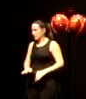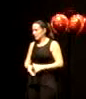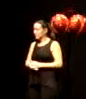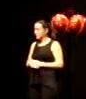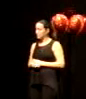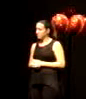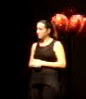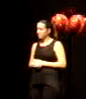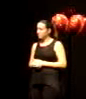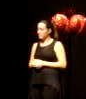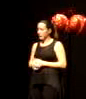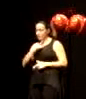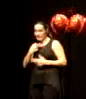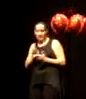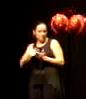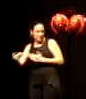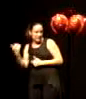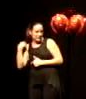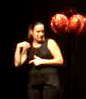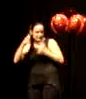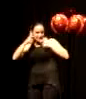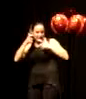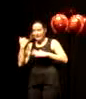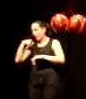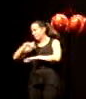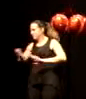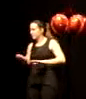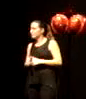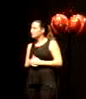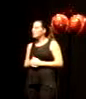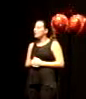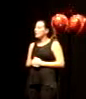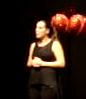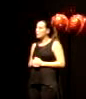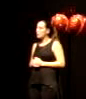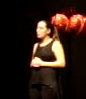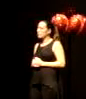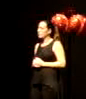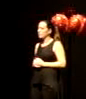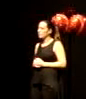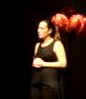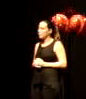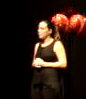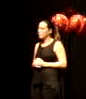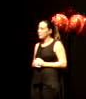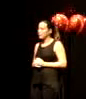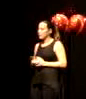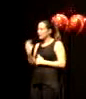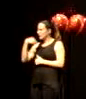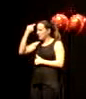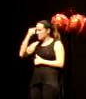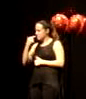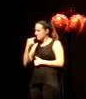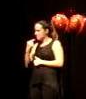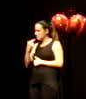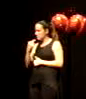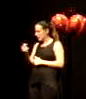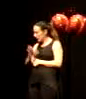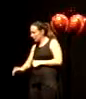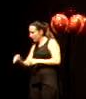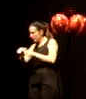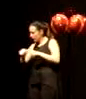partiendo, tengo esto que se me cae, ya, ahora sí, partiendo de estas imágenes de la infancia, el